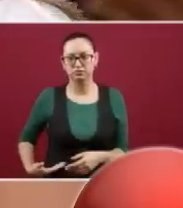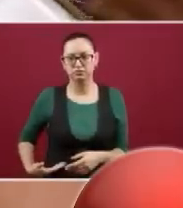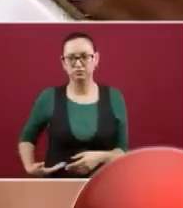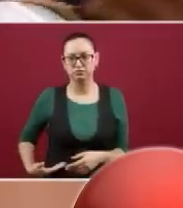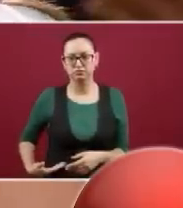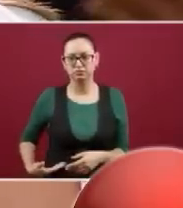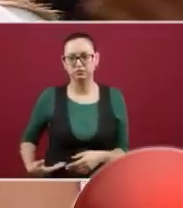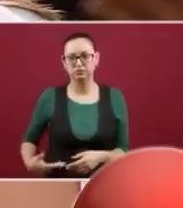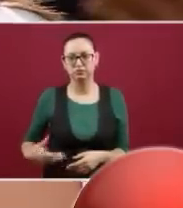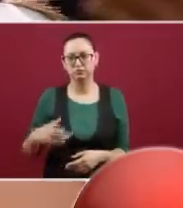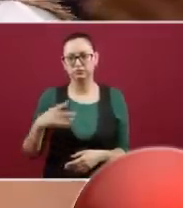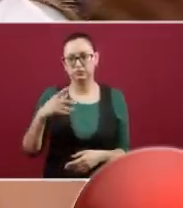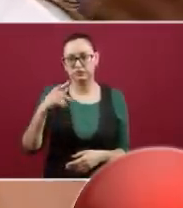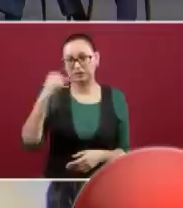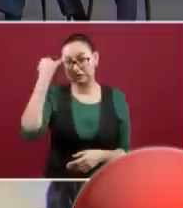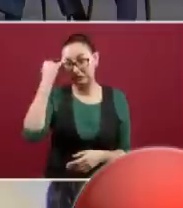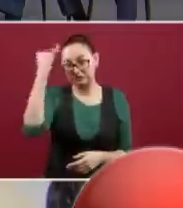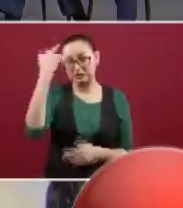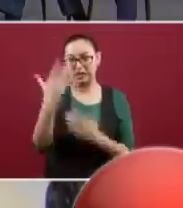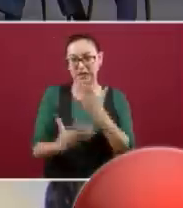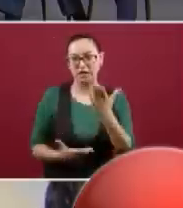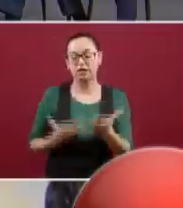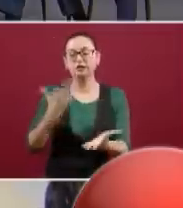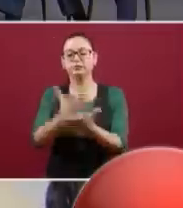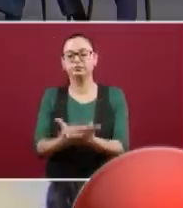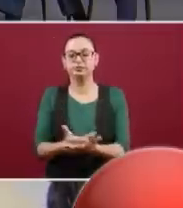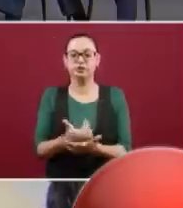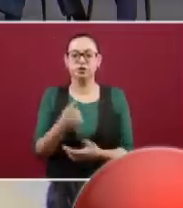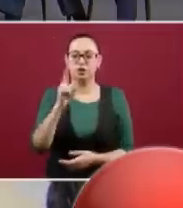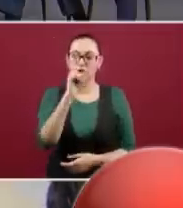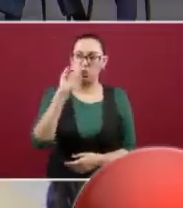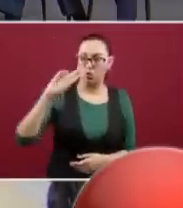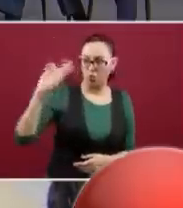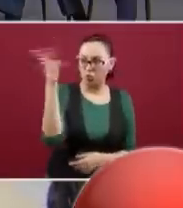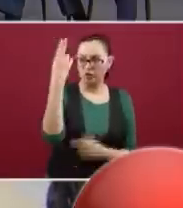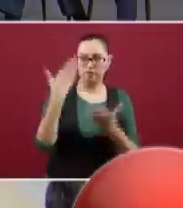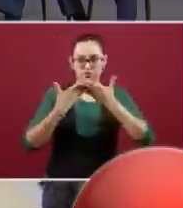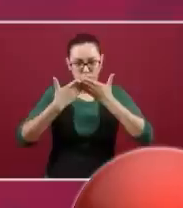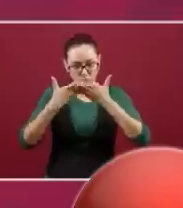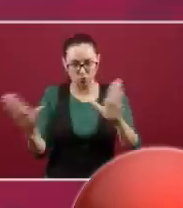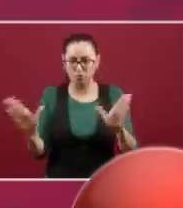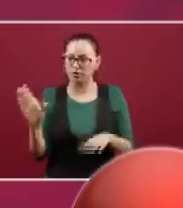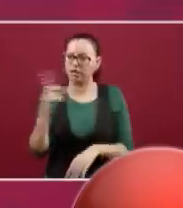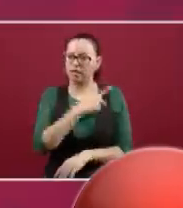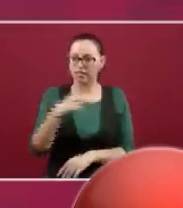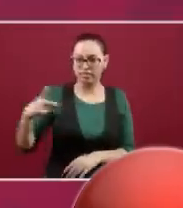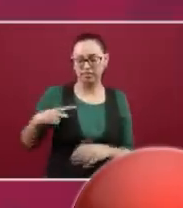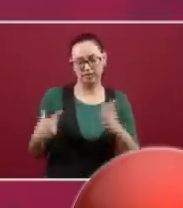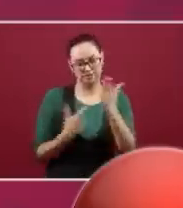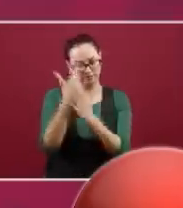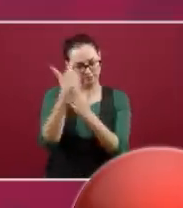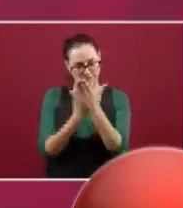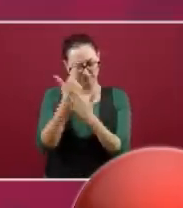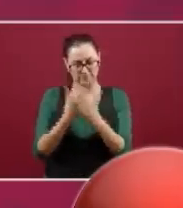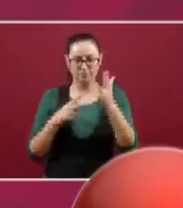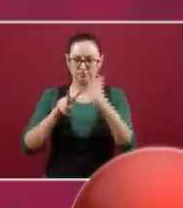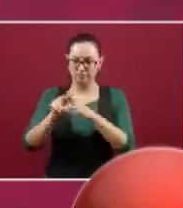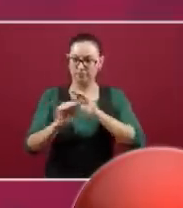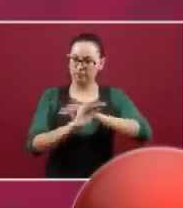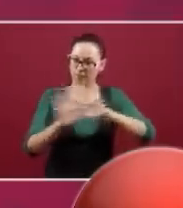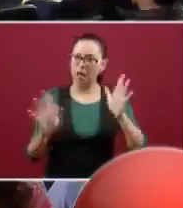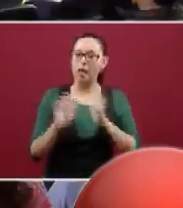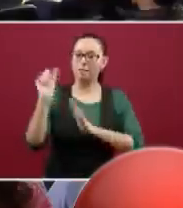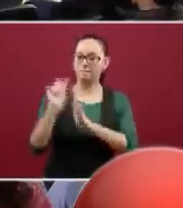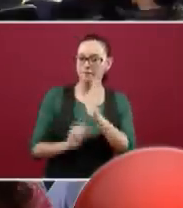una iniciativa para que se obligue a las universidades públicas a transparentar de forma mensual